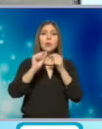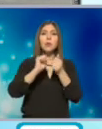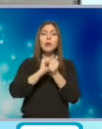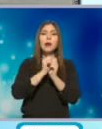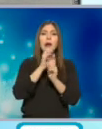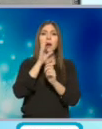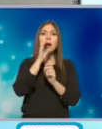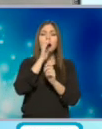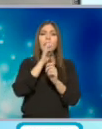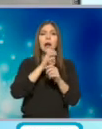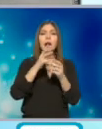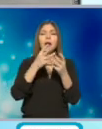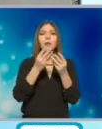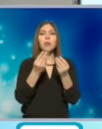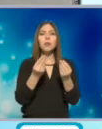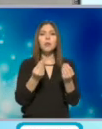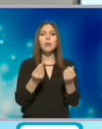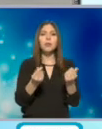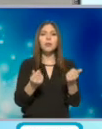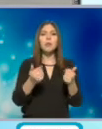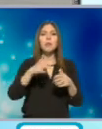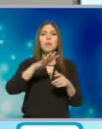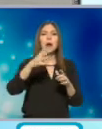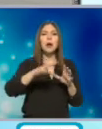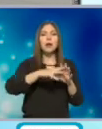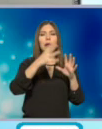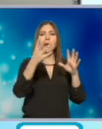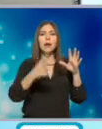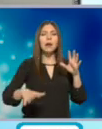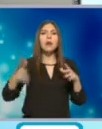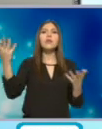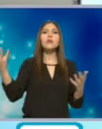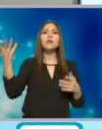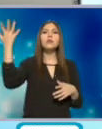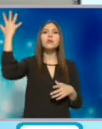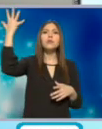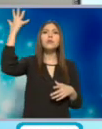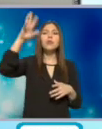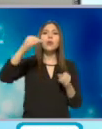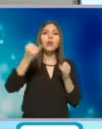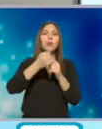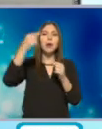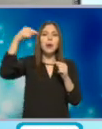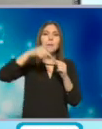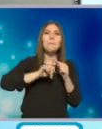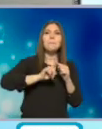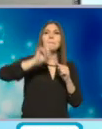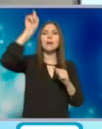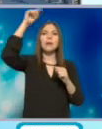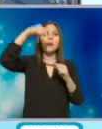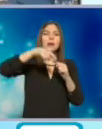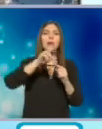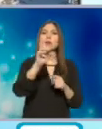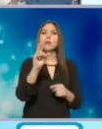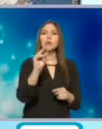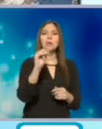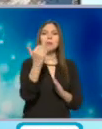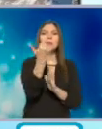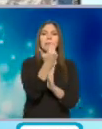caer en el mar, entonces la radiación del sol ya no rebota. También nos ayudaba a